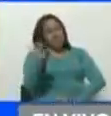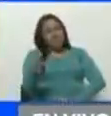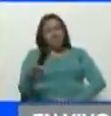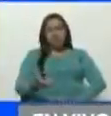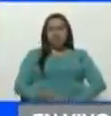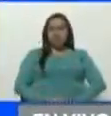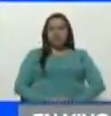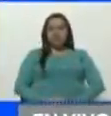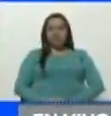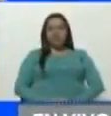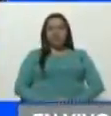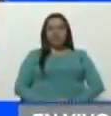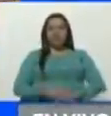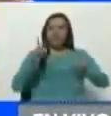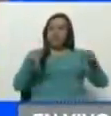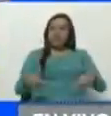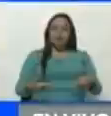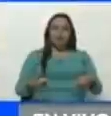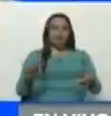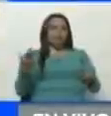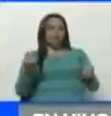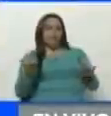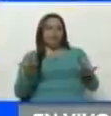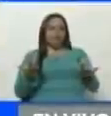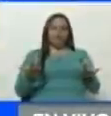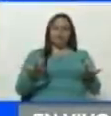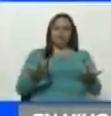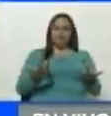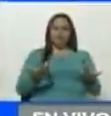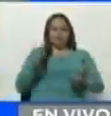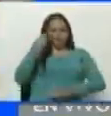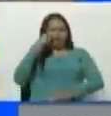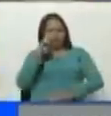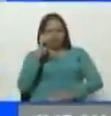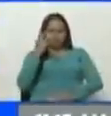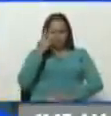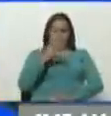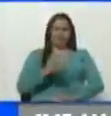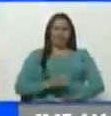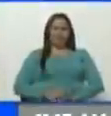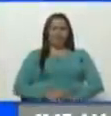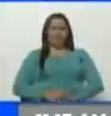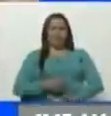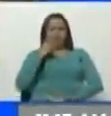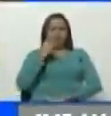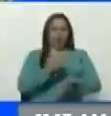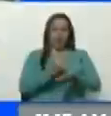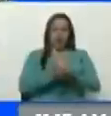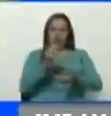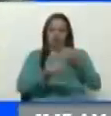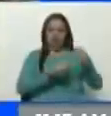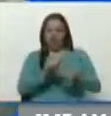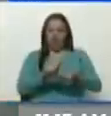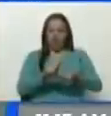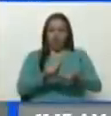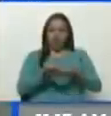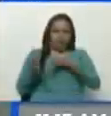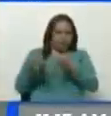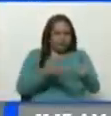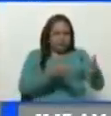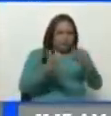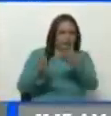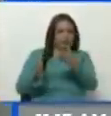parte bastante postiza. Vamos a ver cómo toreamos este toro, que es sumamente